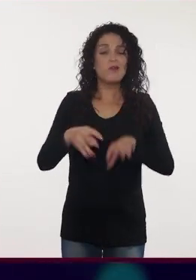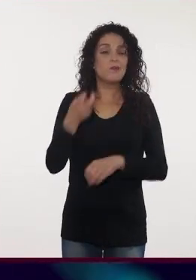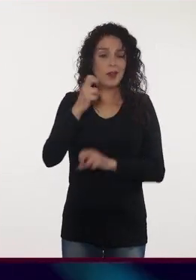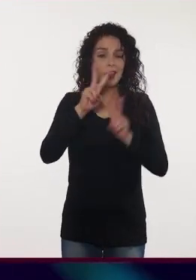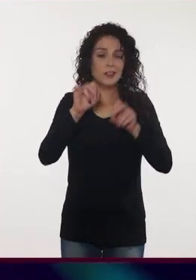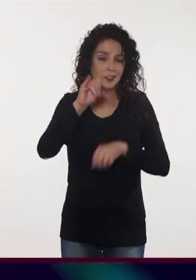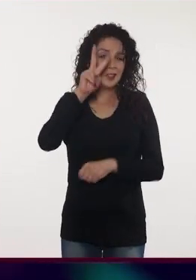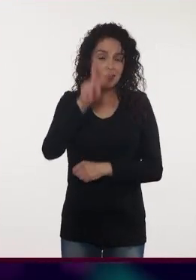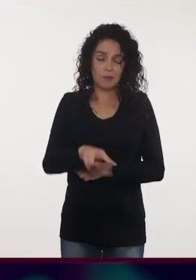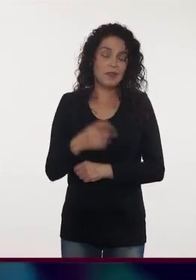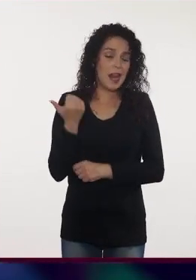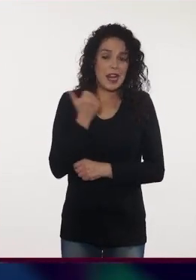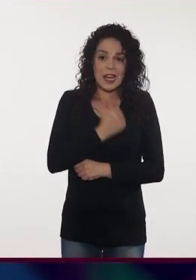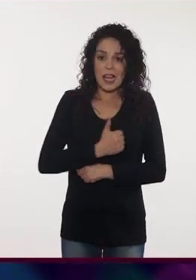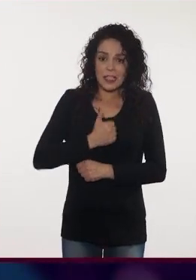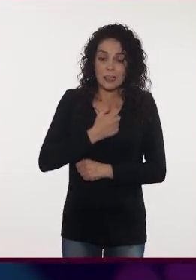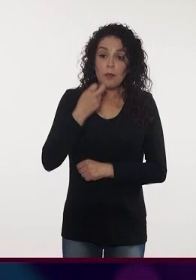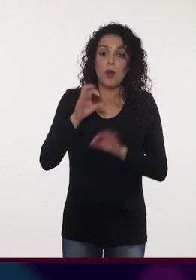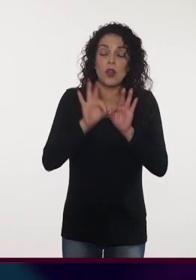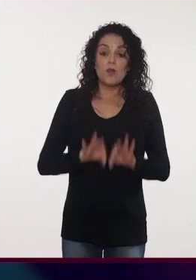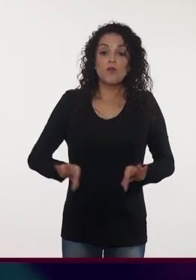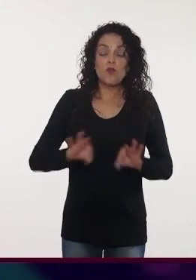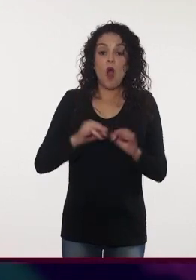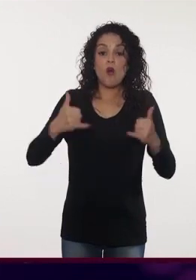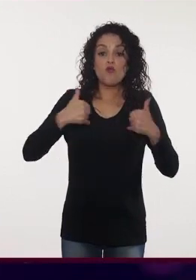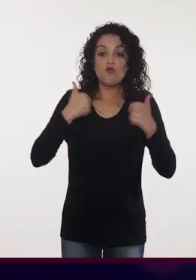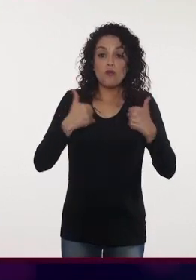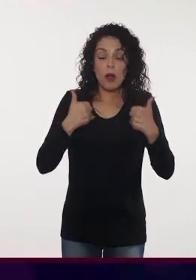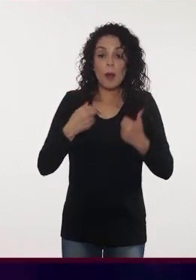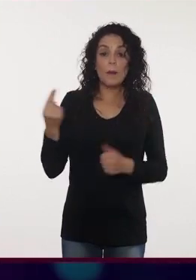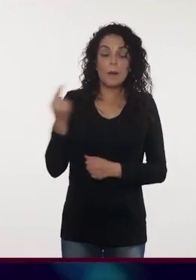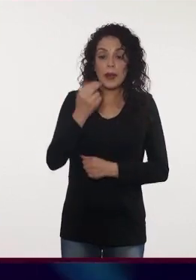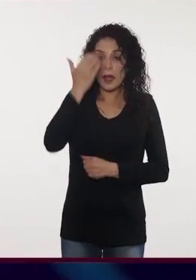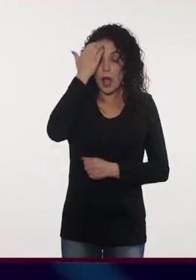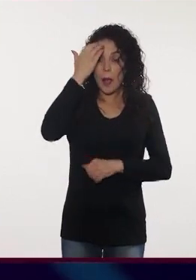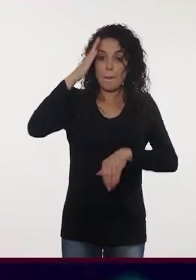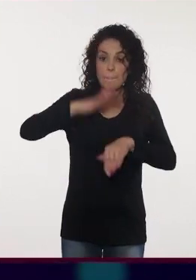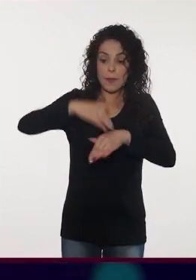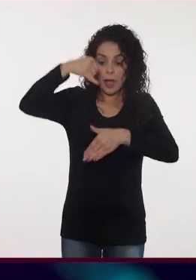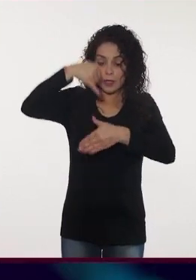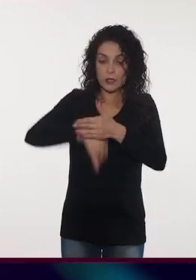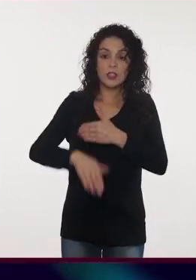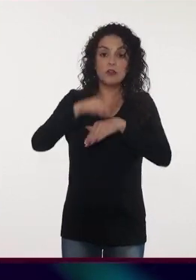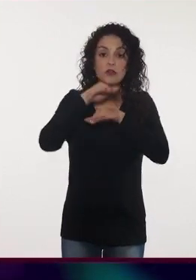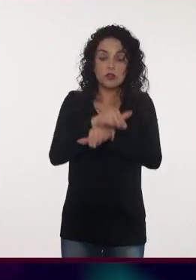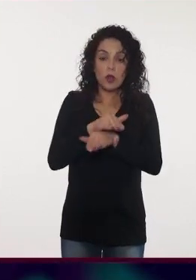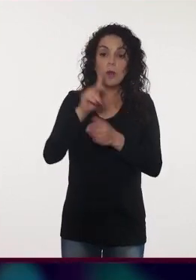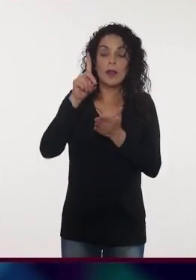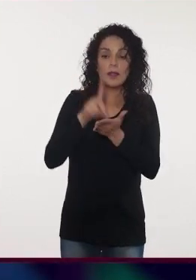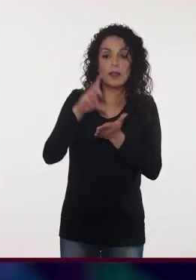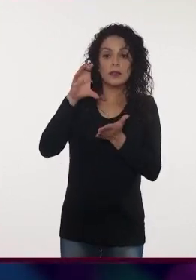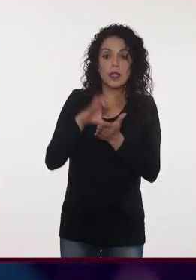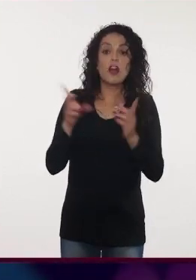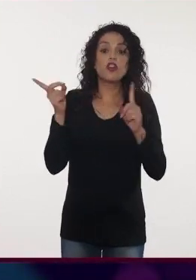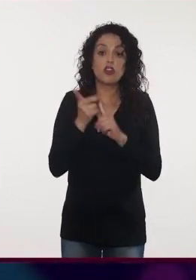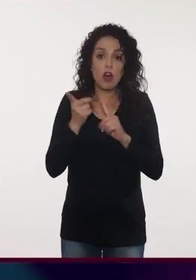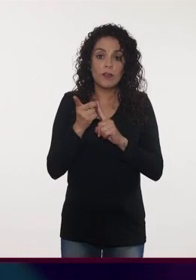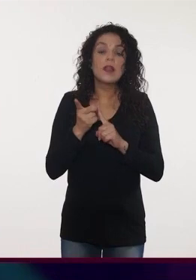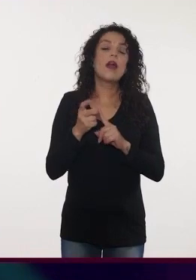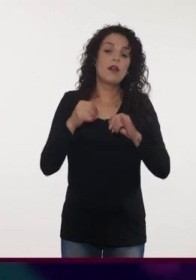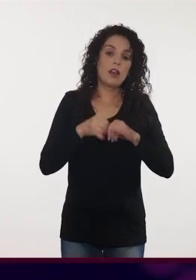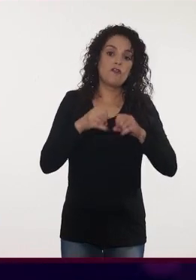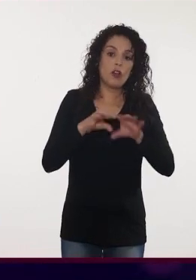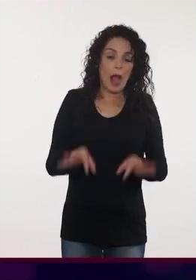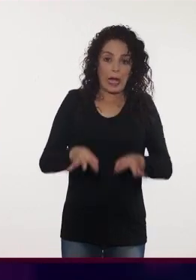Es por ello que es muy importante que los jóvenes se informen correctamente sobre la discapacidad en fuentes confiables. En